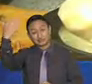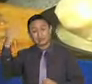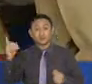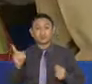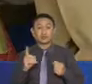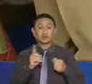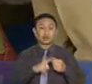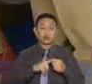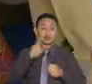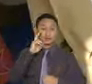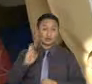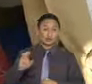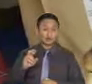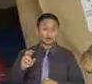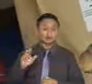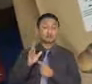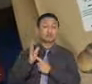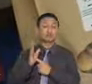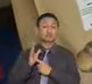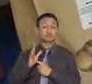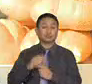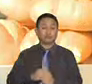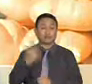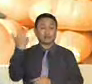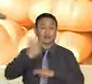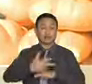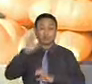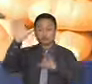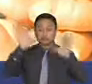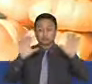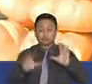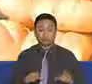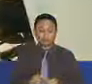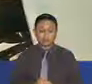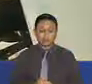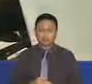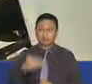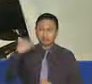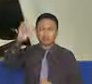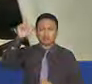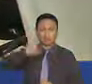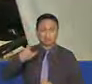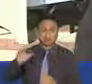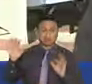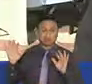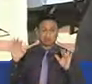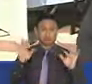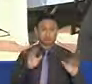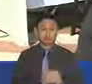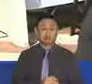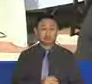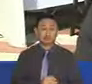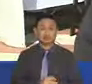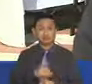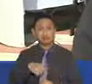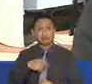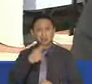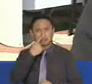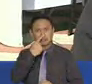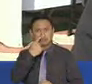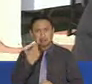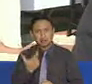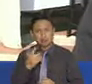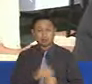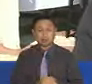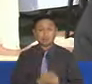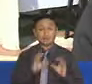Quito turismo prepararon esta feria que Durante los tres días de duración sobrepasó las expectativas de asistencia se nos ha llamado mucho la atención Pues que